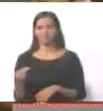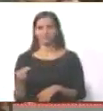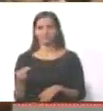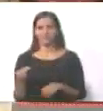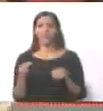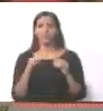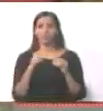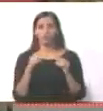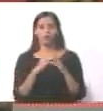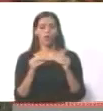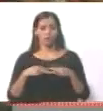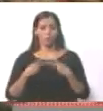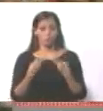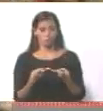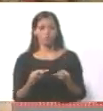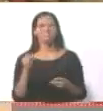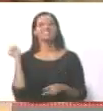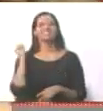están voluntarios?